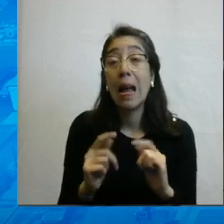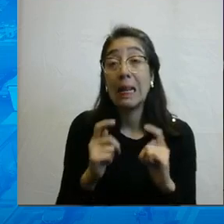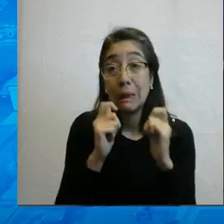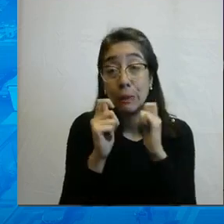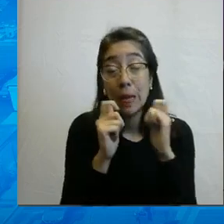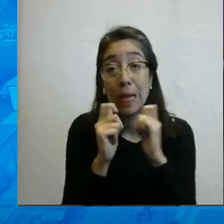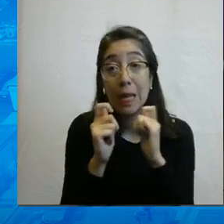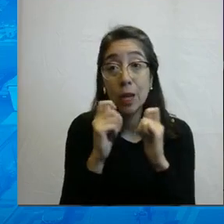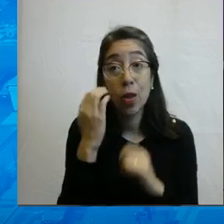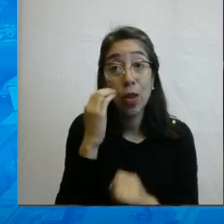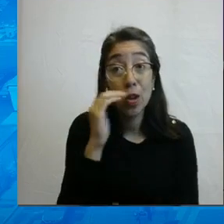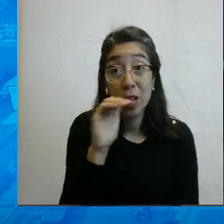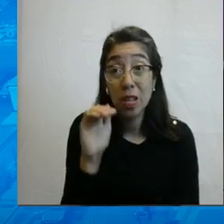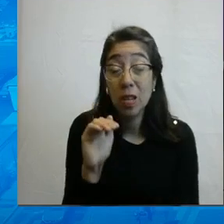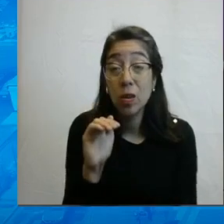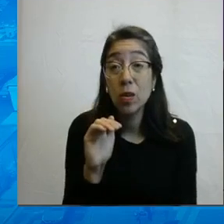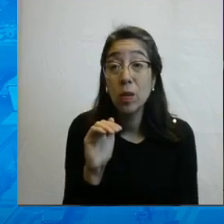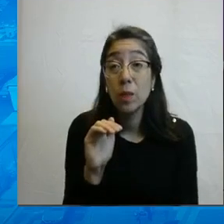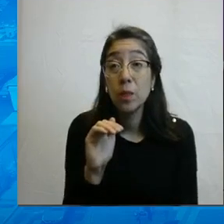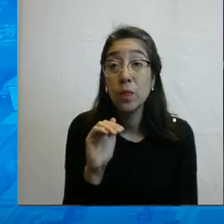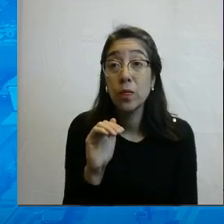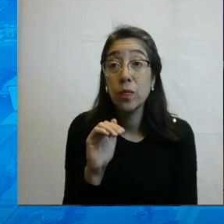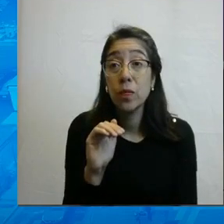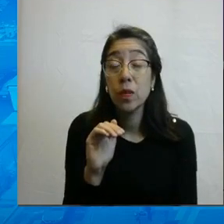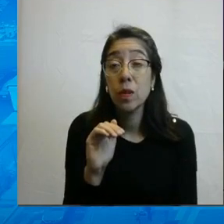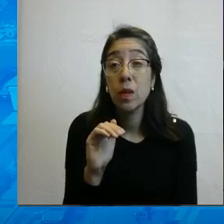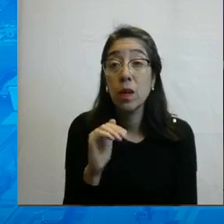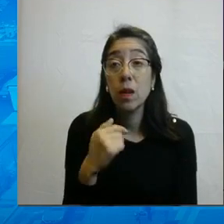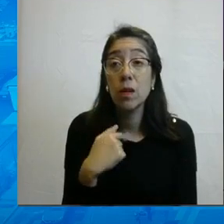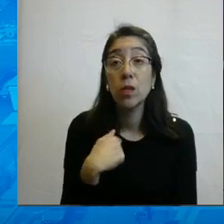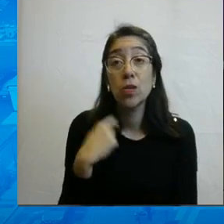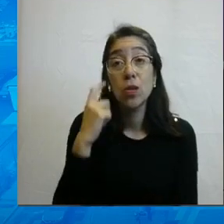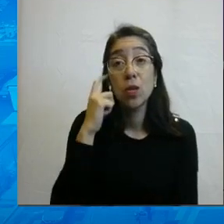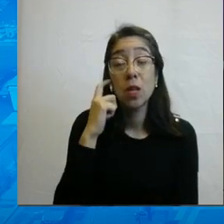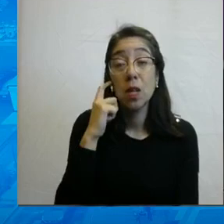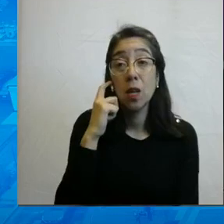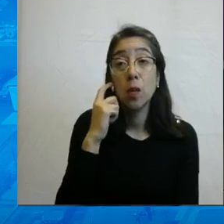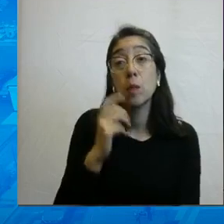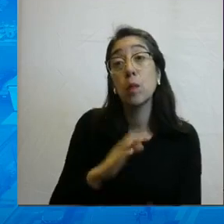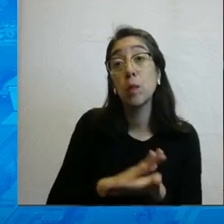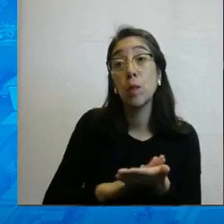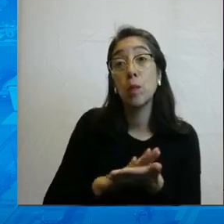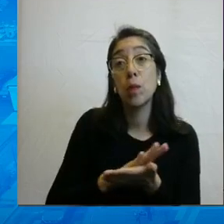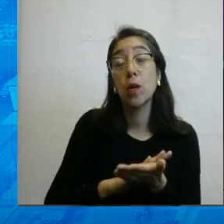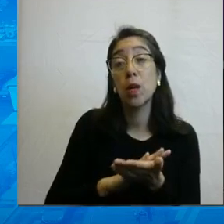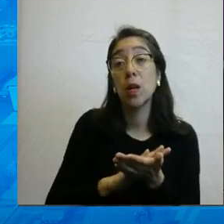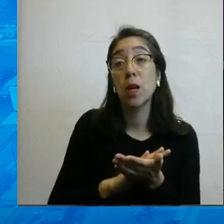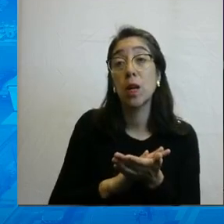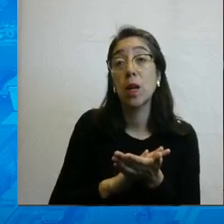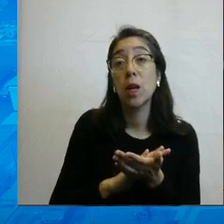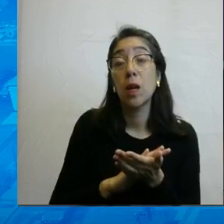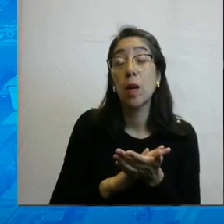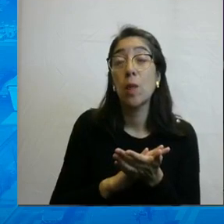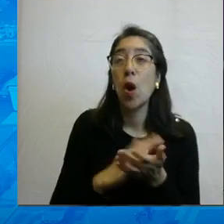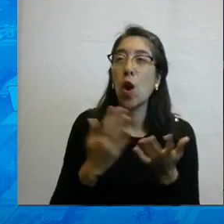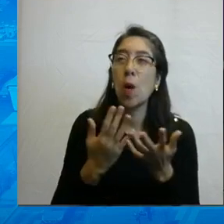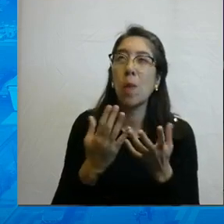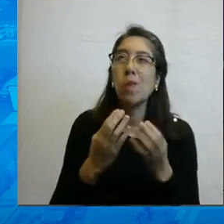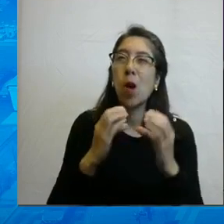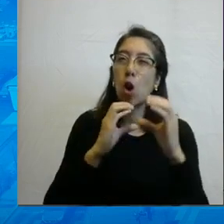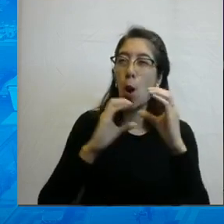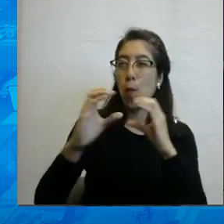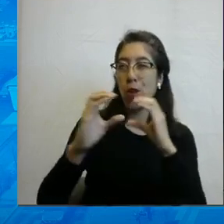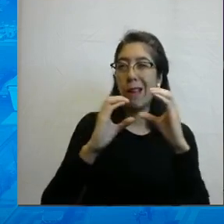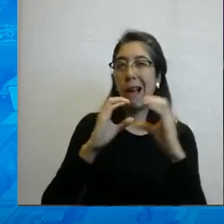como se conversaba recién, con respecto a un regalo, a los medios masivos de comunicación, a